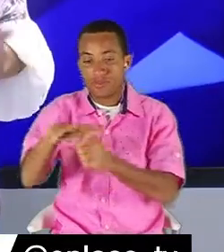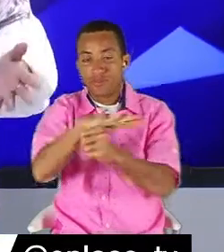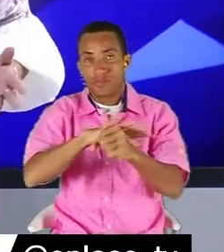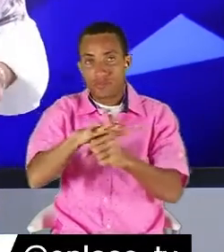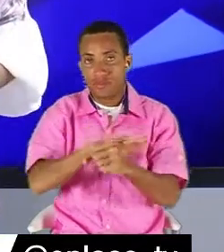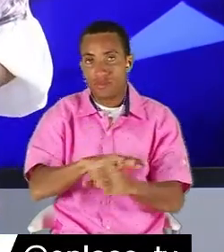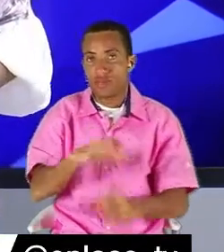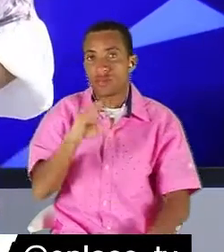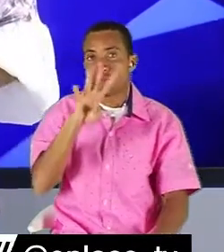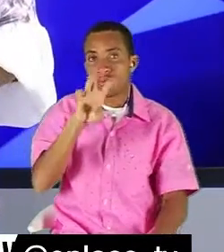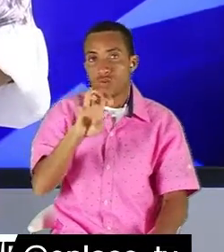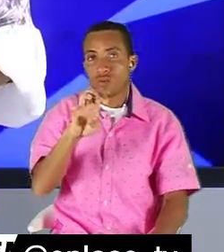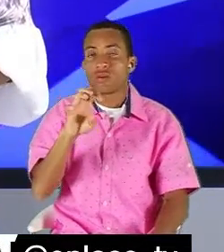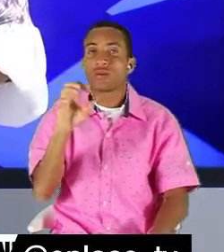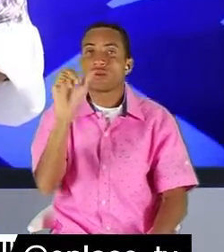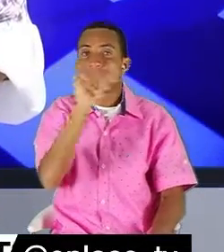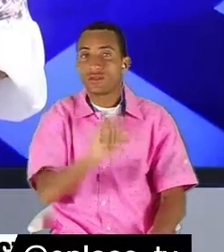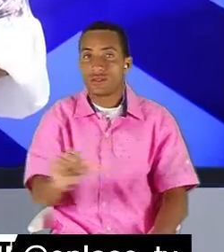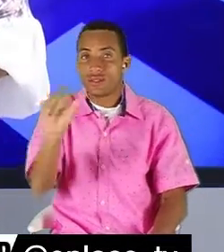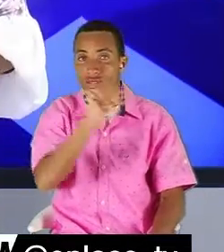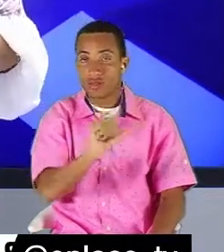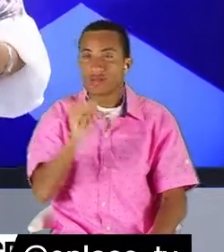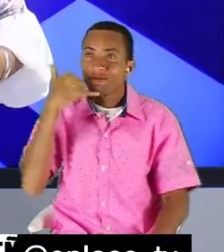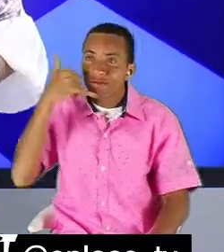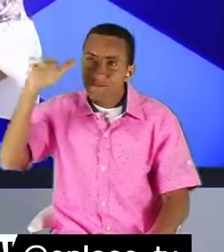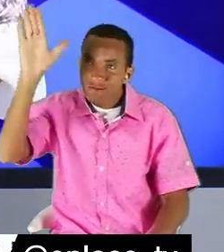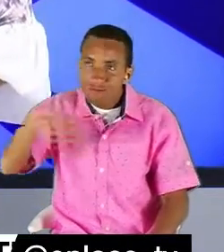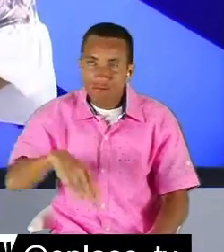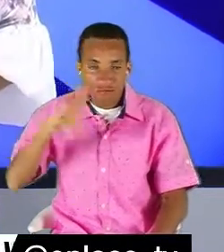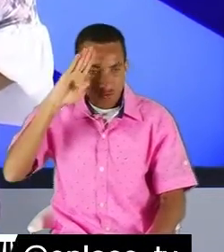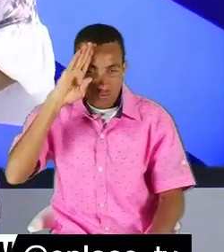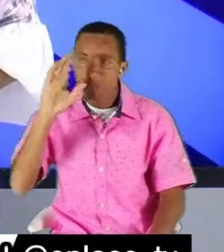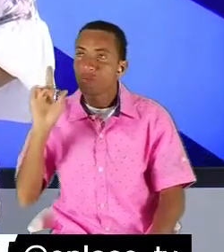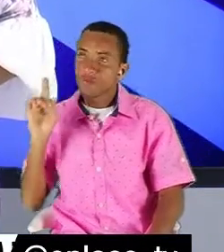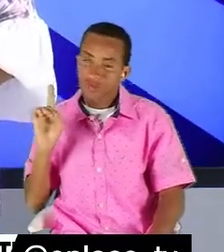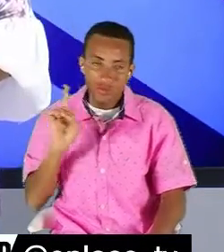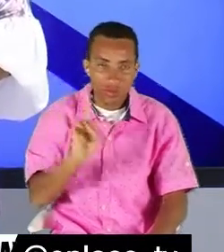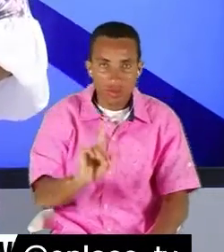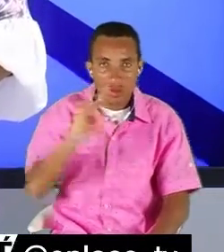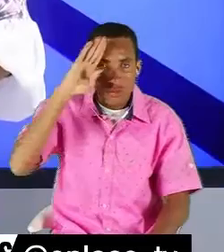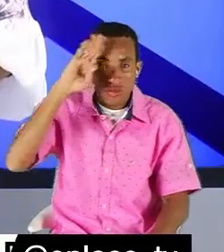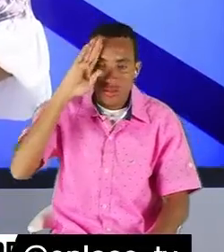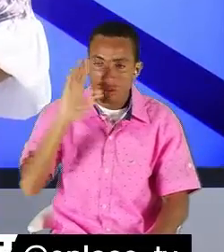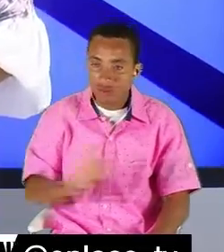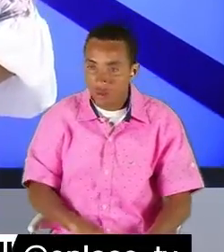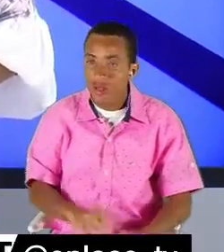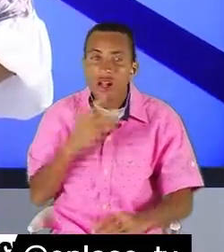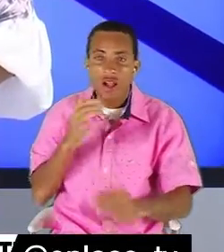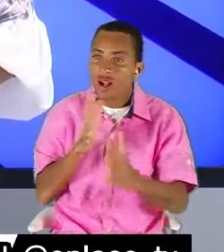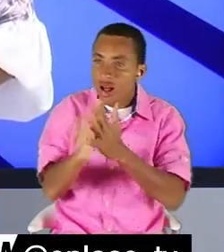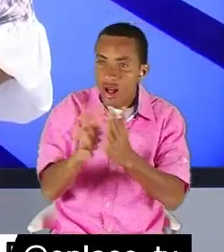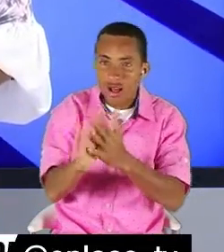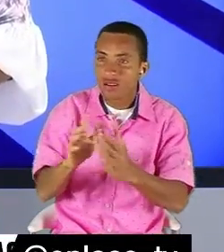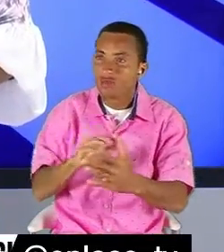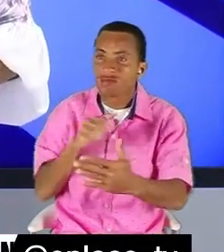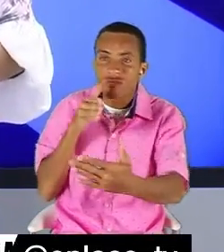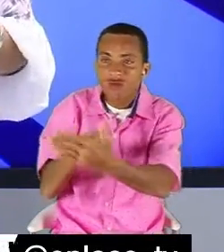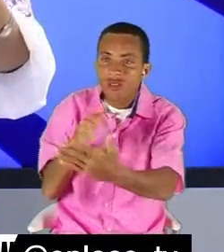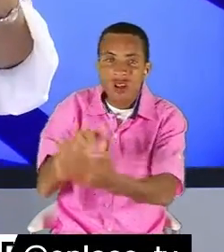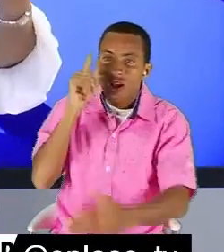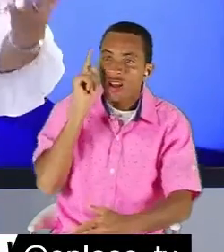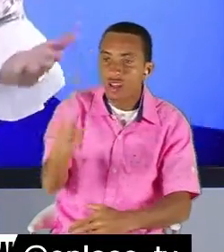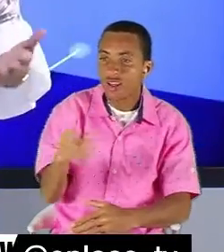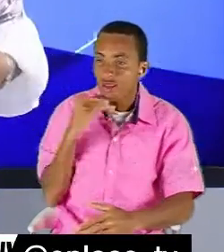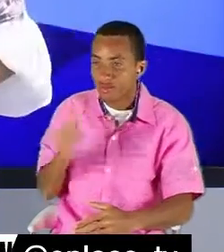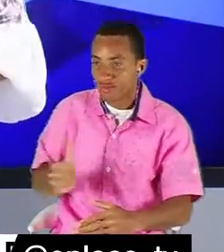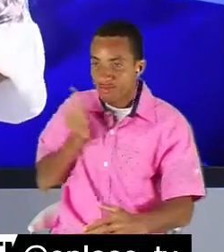quienes acusan a un joven de 18 años de haber abusado sexualmente de su hermana de tan solo 11 años de edad. La policía realizó la